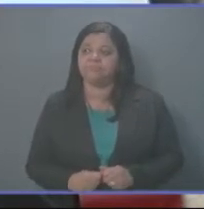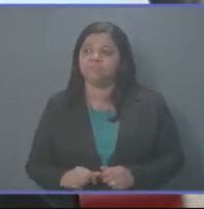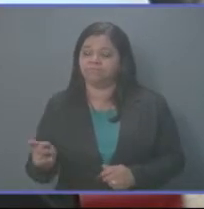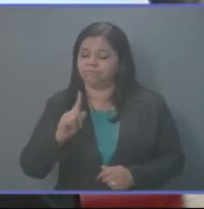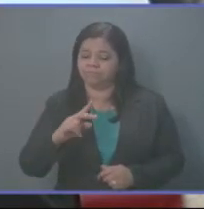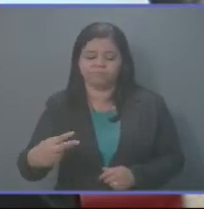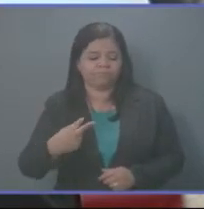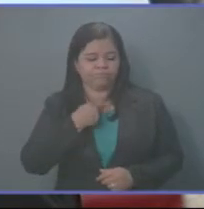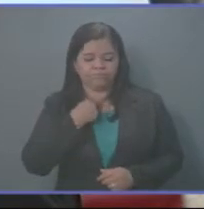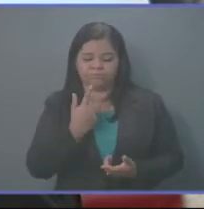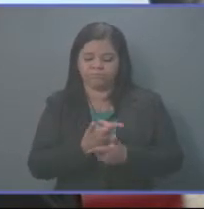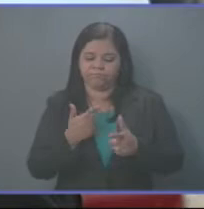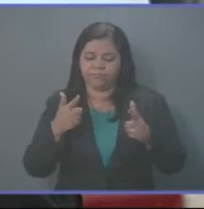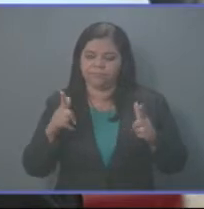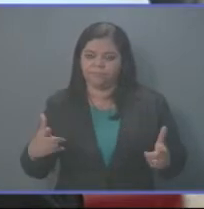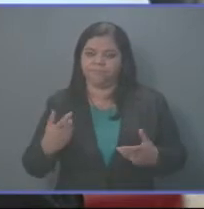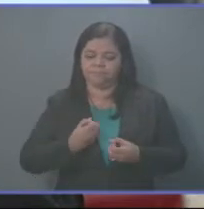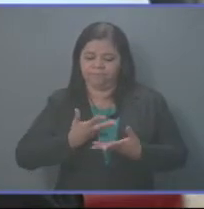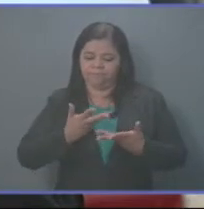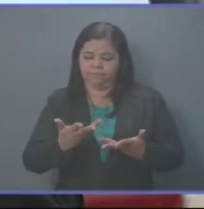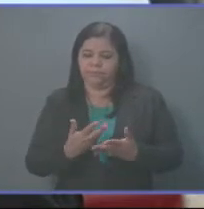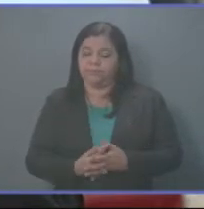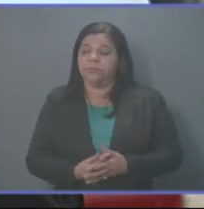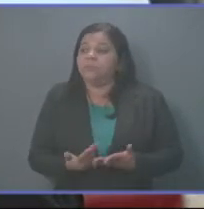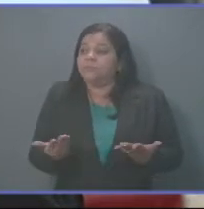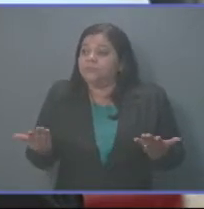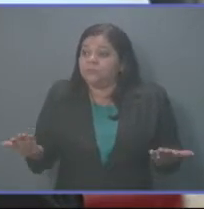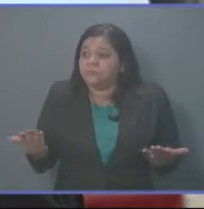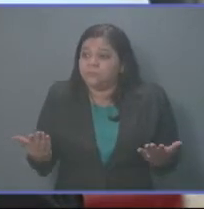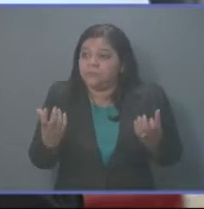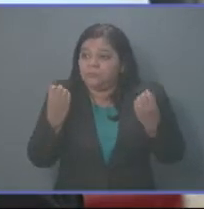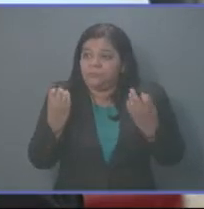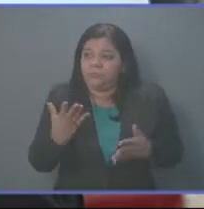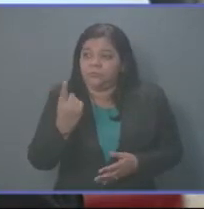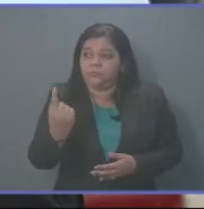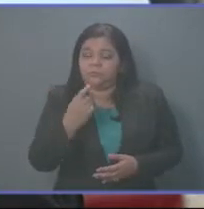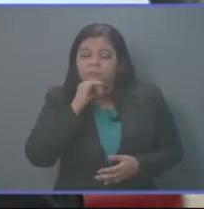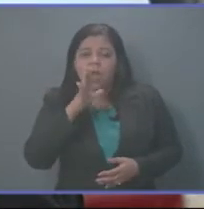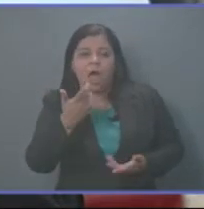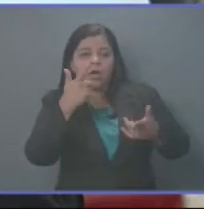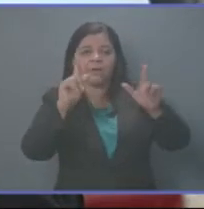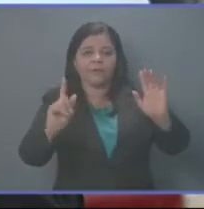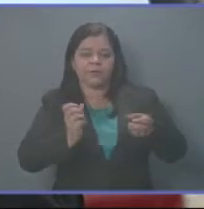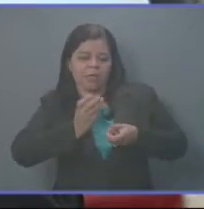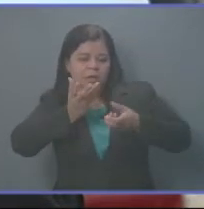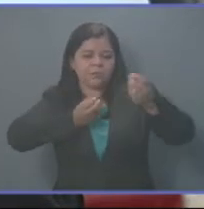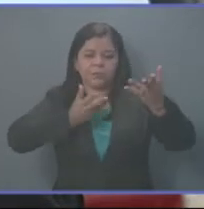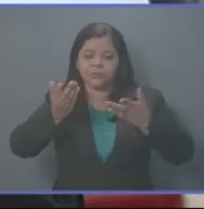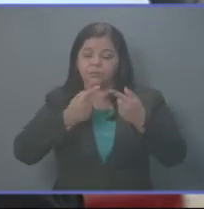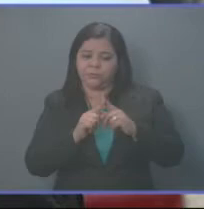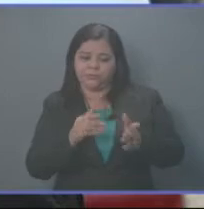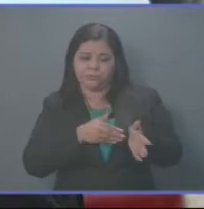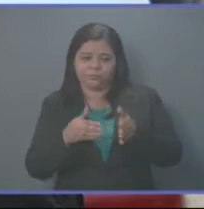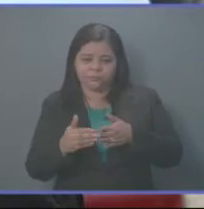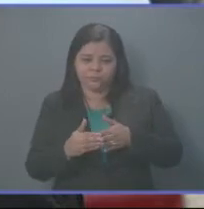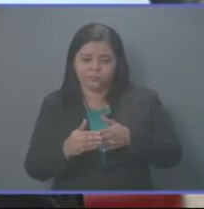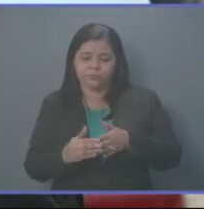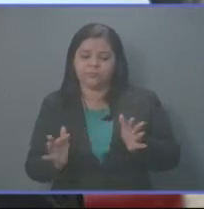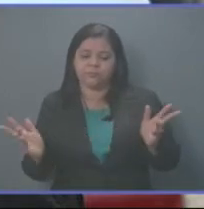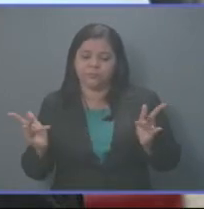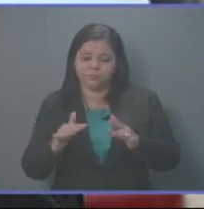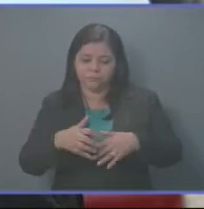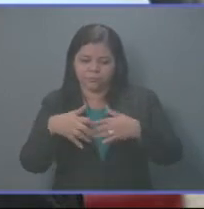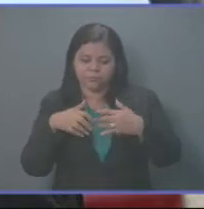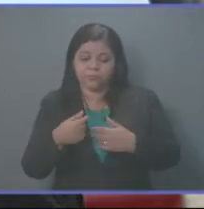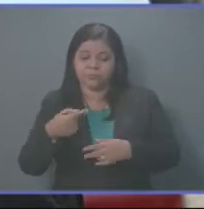cuarte la libertad de expresión, ya que aquí muchos promulgan la libertad de expresión, pero desde el inicio, desde la plenaria